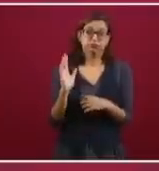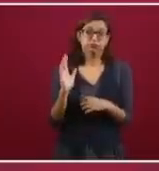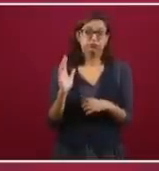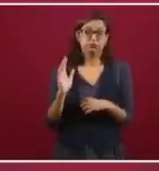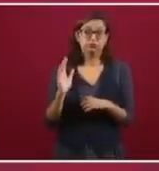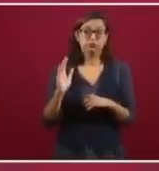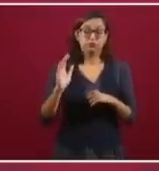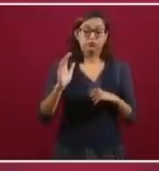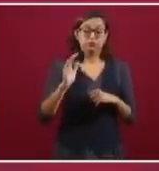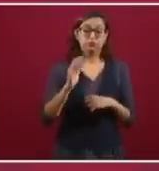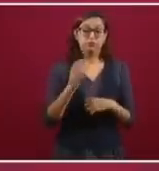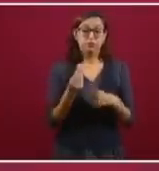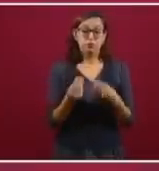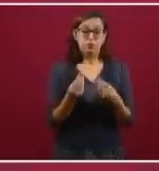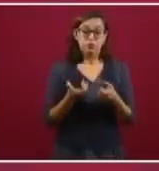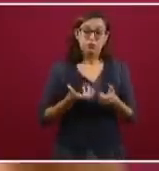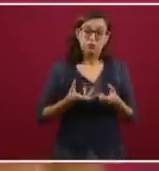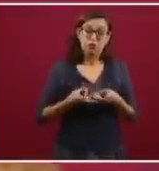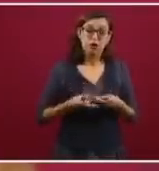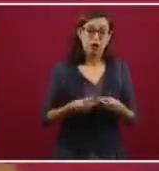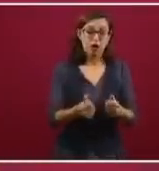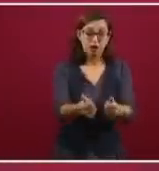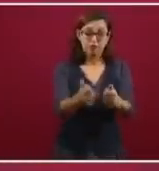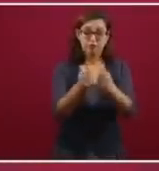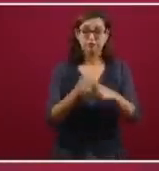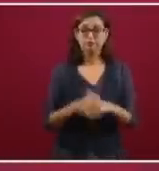más de la cuenta.